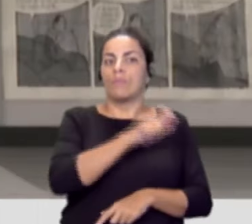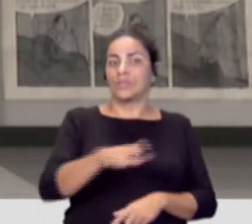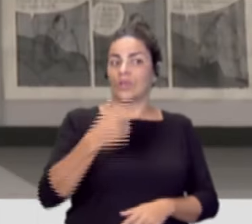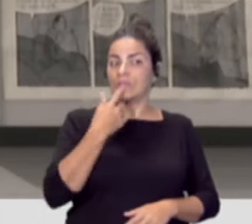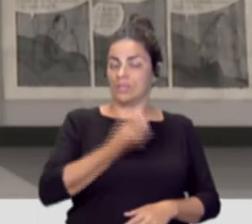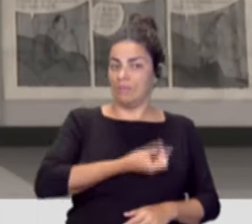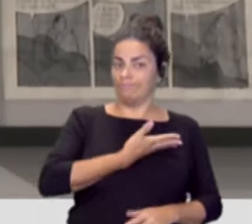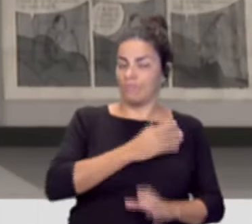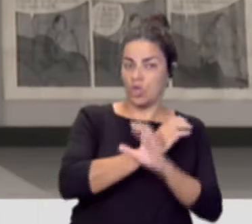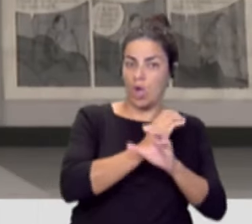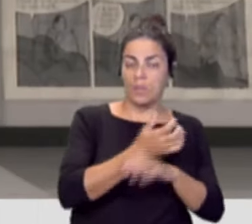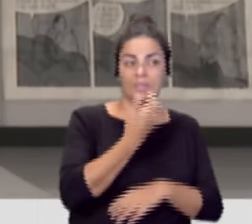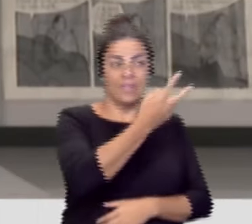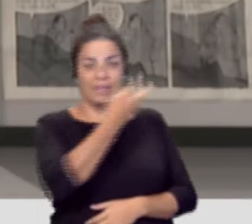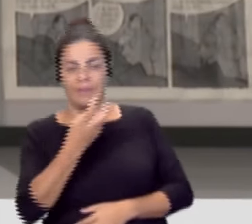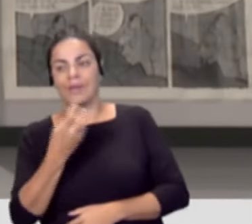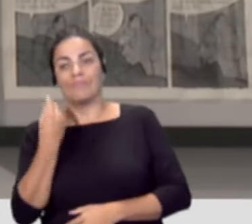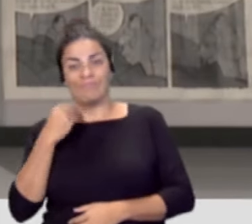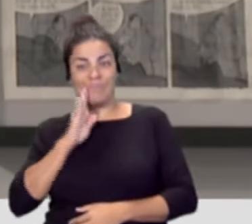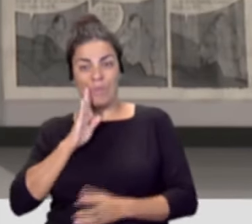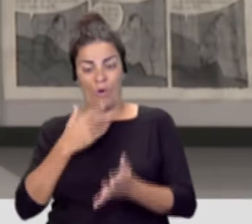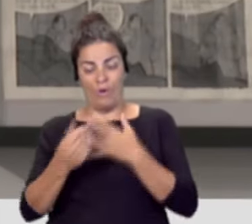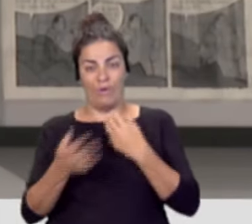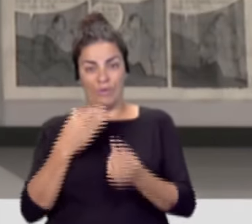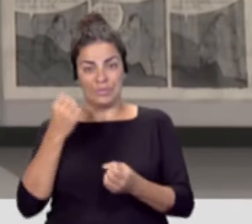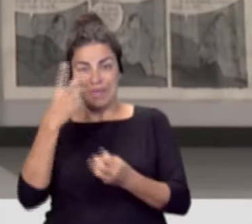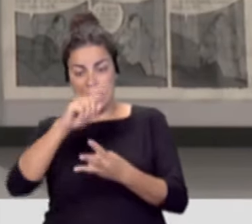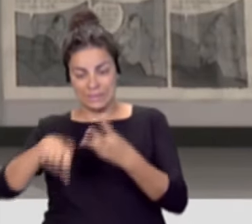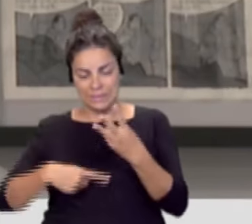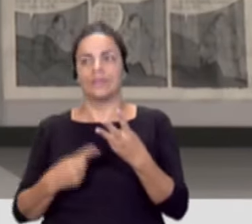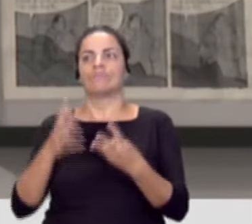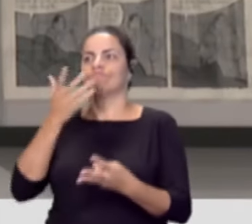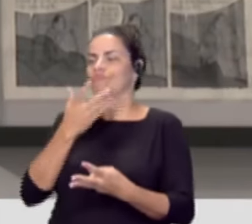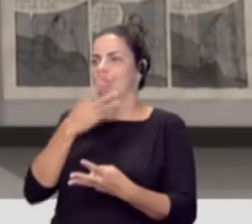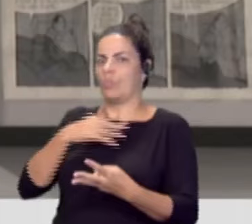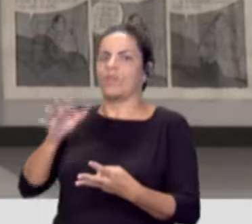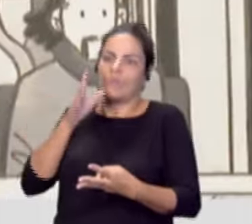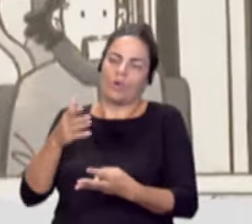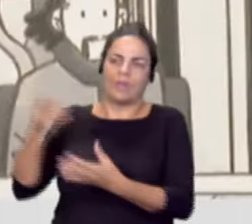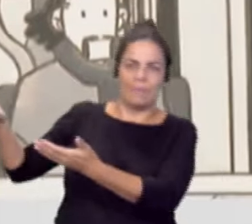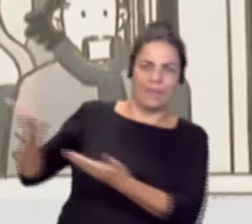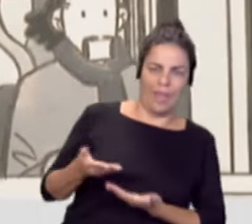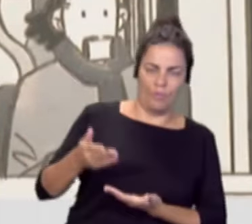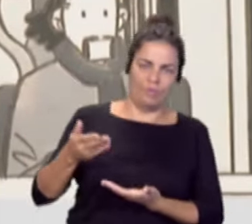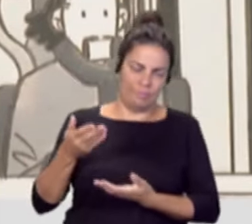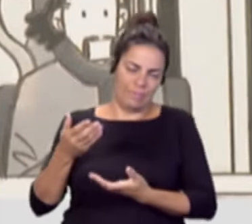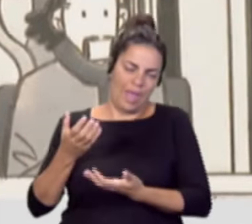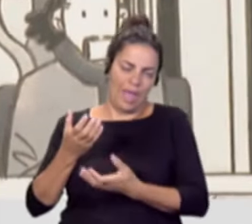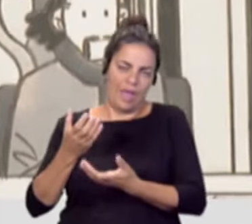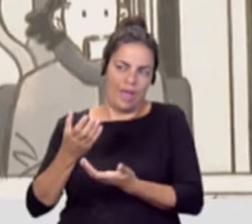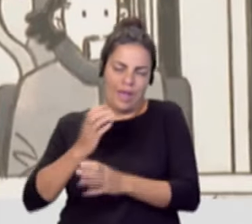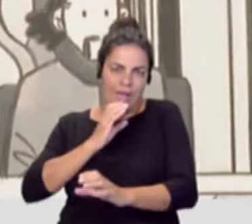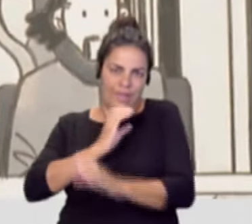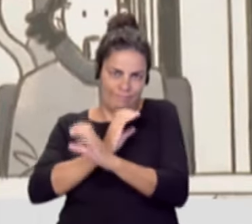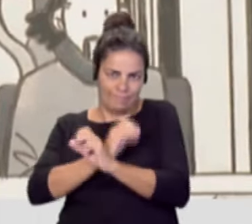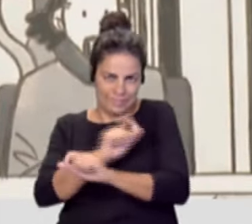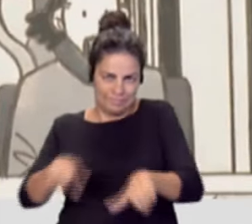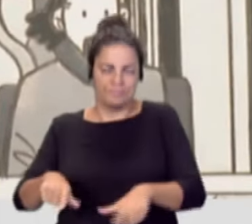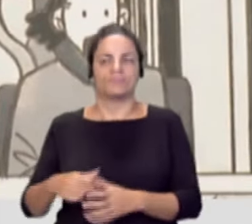la oportunidad de conocer a estos tres autores que he nombrado porque son invitados de Santa Cruz Comic en esta ocasión. Habrá charlas, habrá firmas,